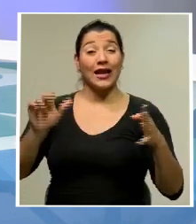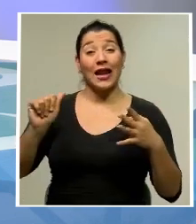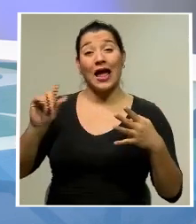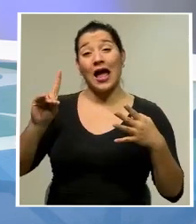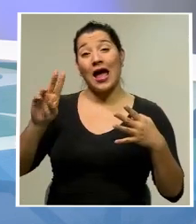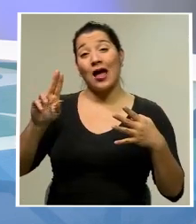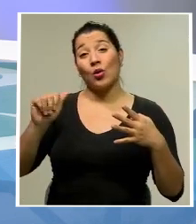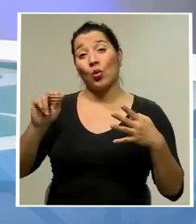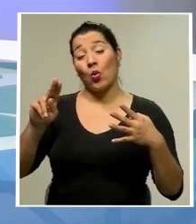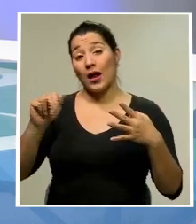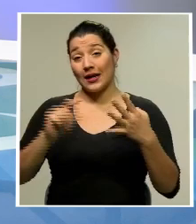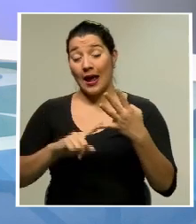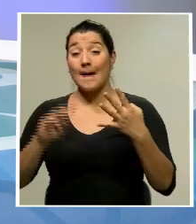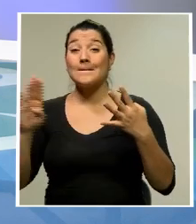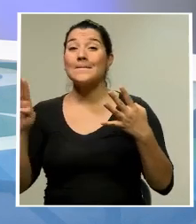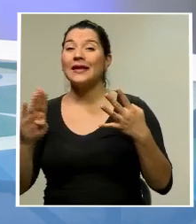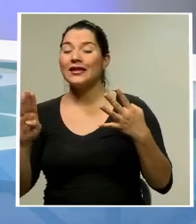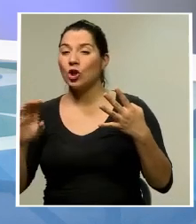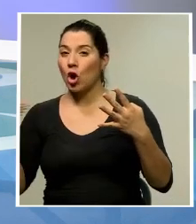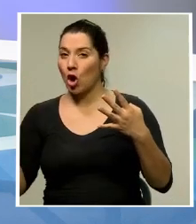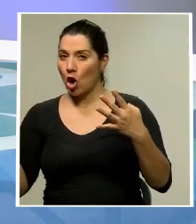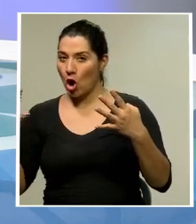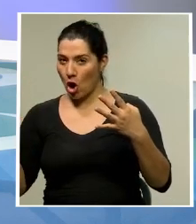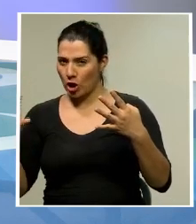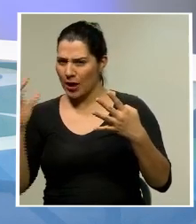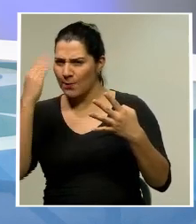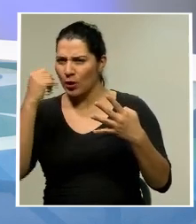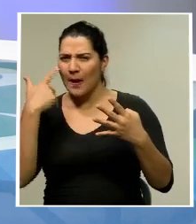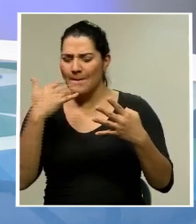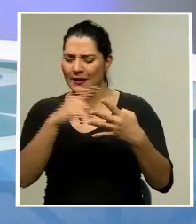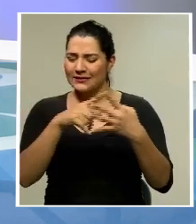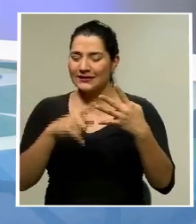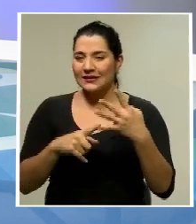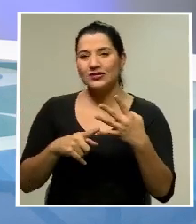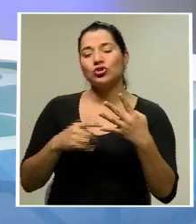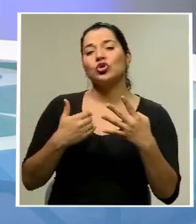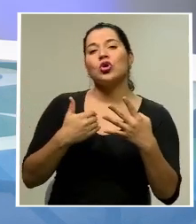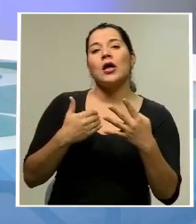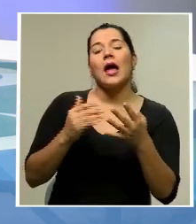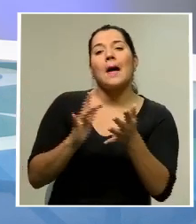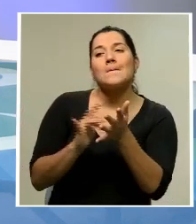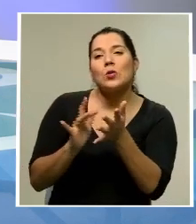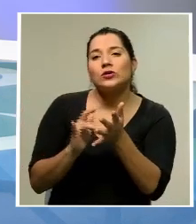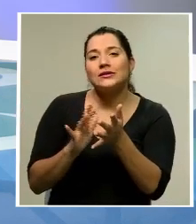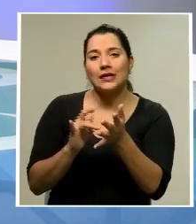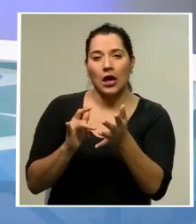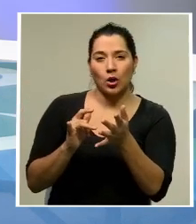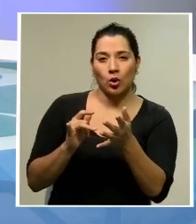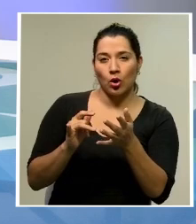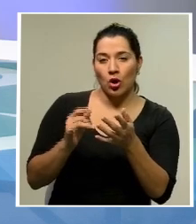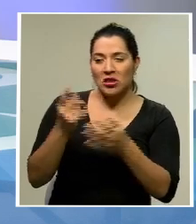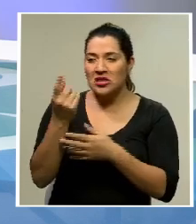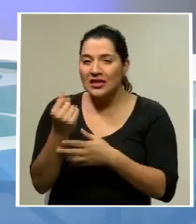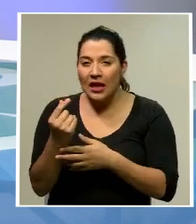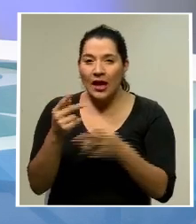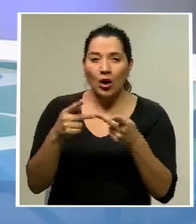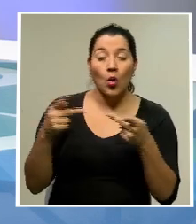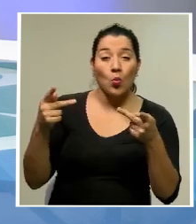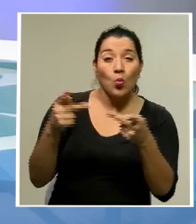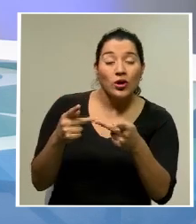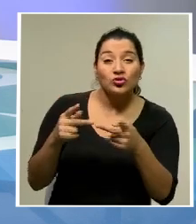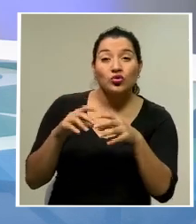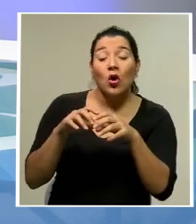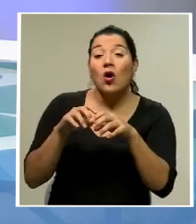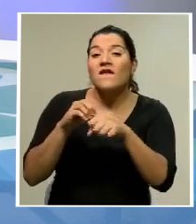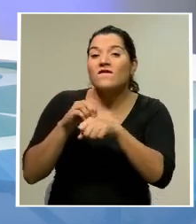Benito Cogui por los presuntos delitos de tráfico de influencias sobre la hacienda pública. La